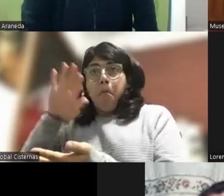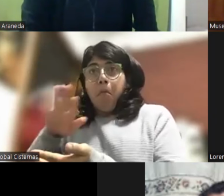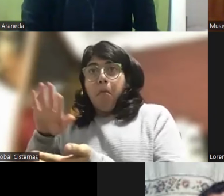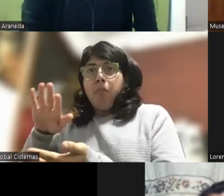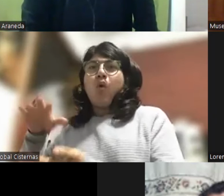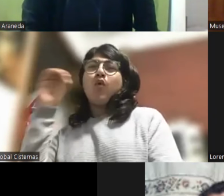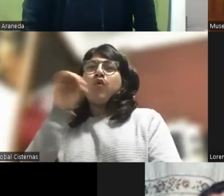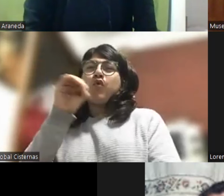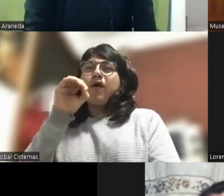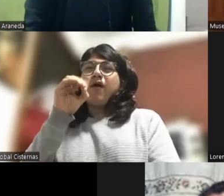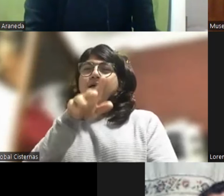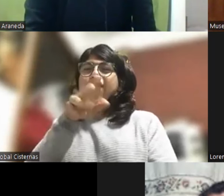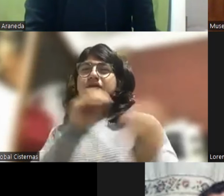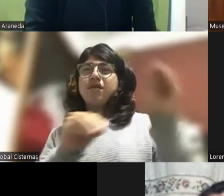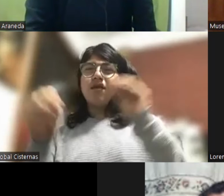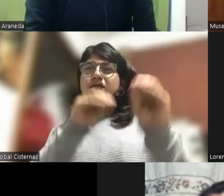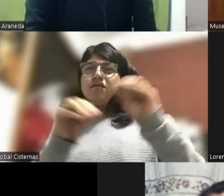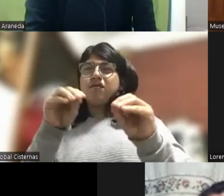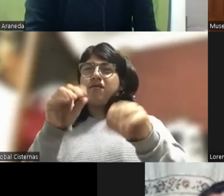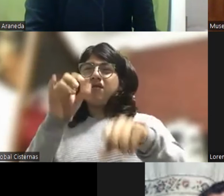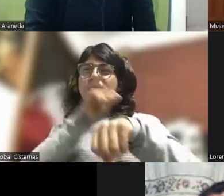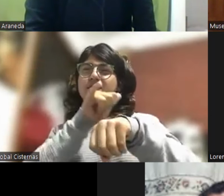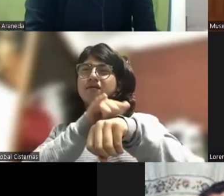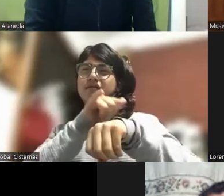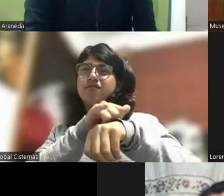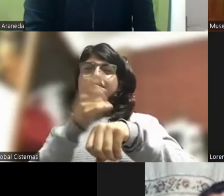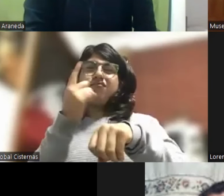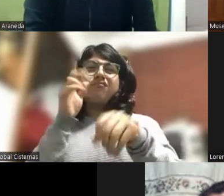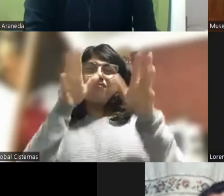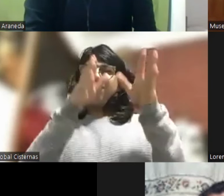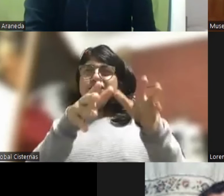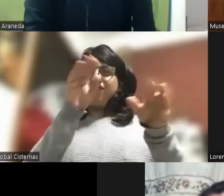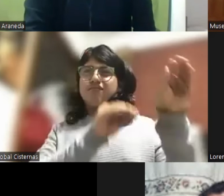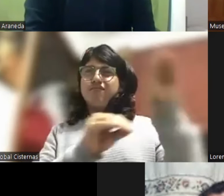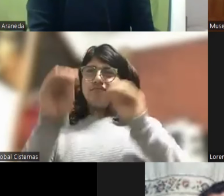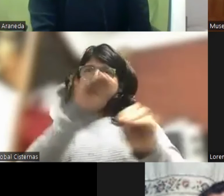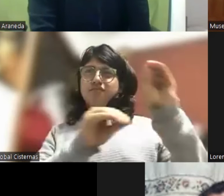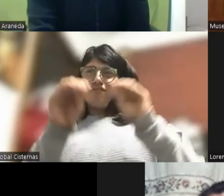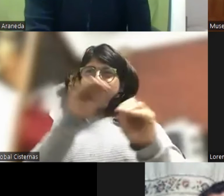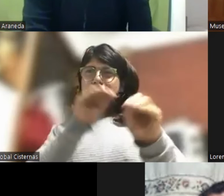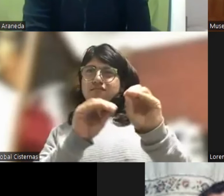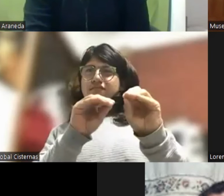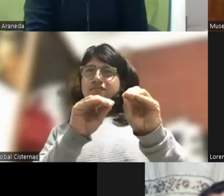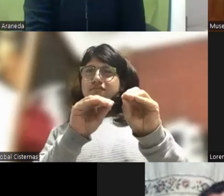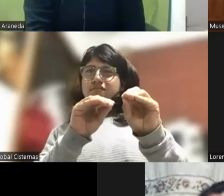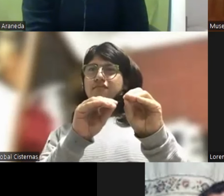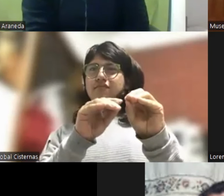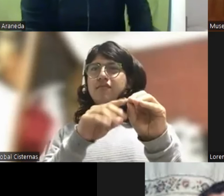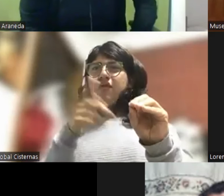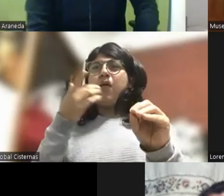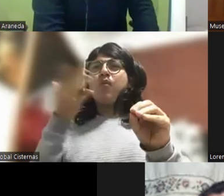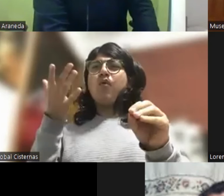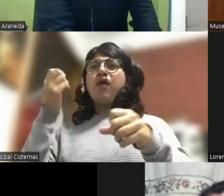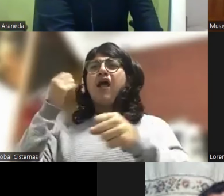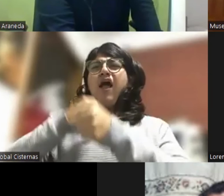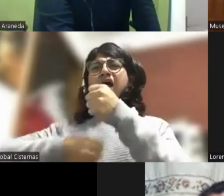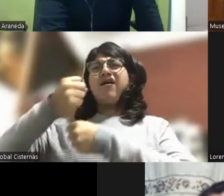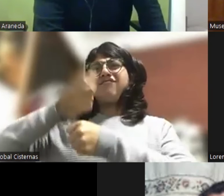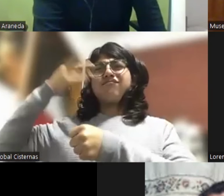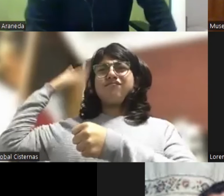que quedaban ahí, después quedaron por años, o hubo alguna intervención, hay algunas momias que sean falsas,